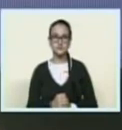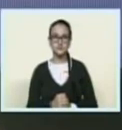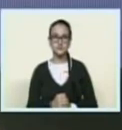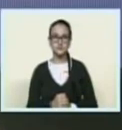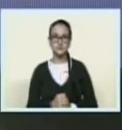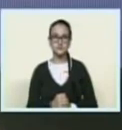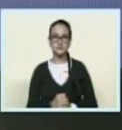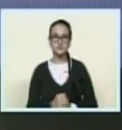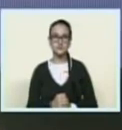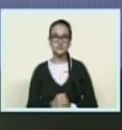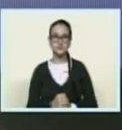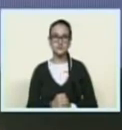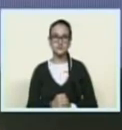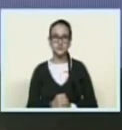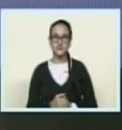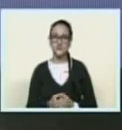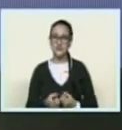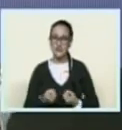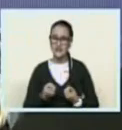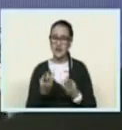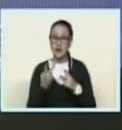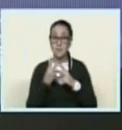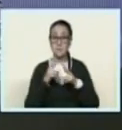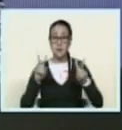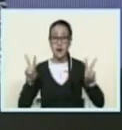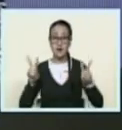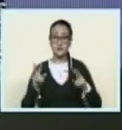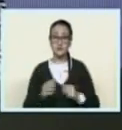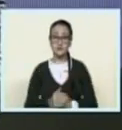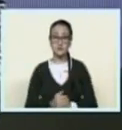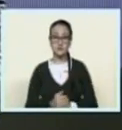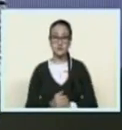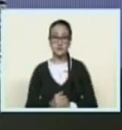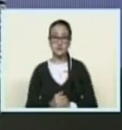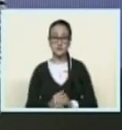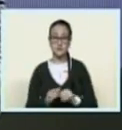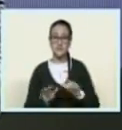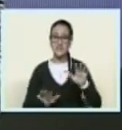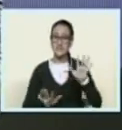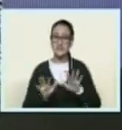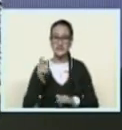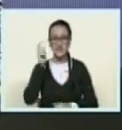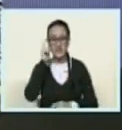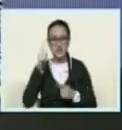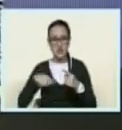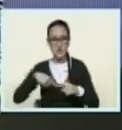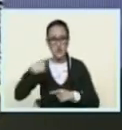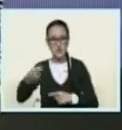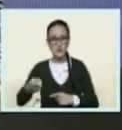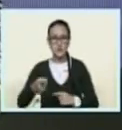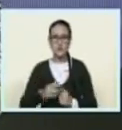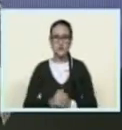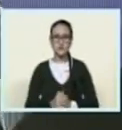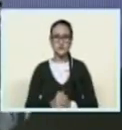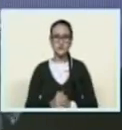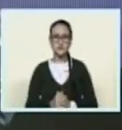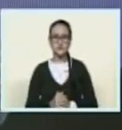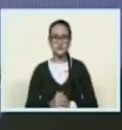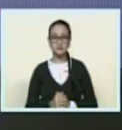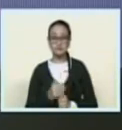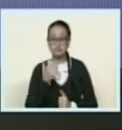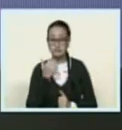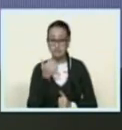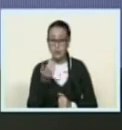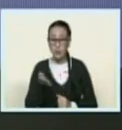Tener que garantizar la paz en los 15 días siguientes a la muerte